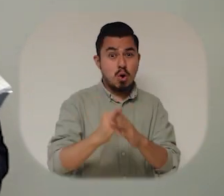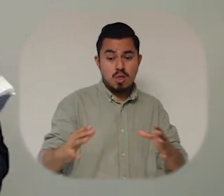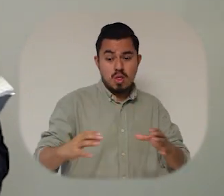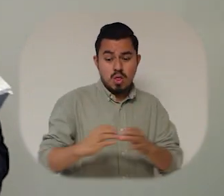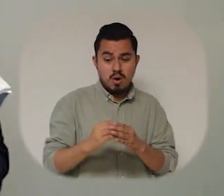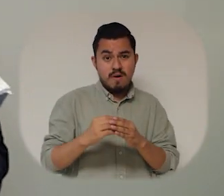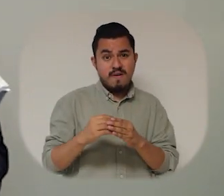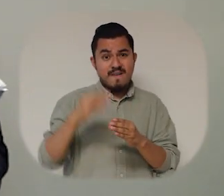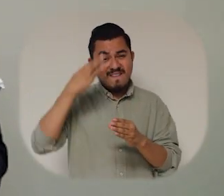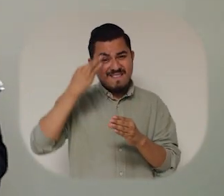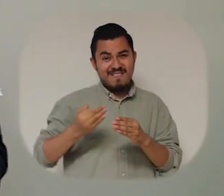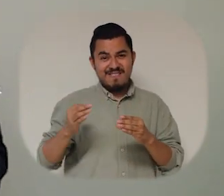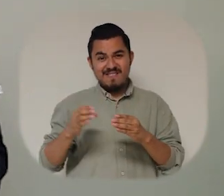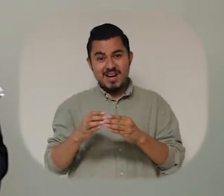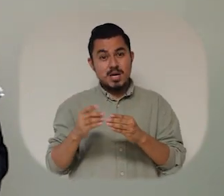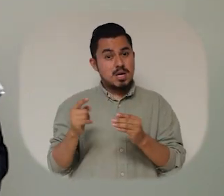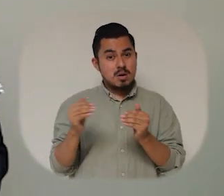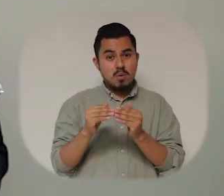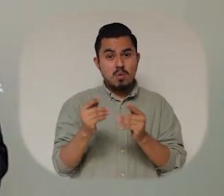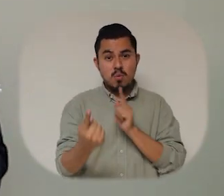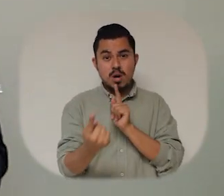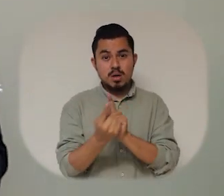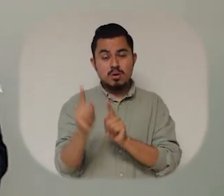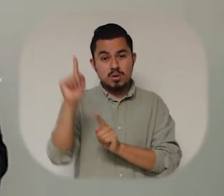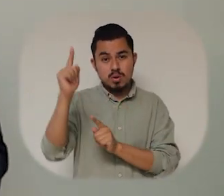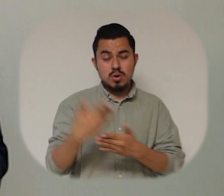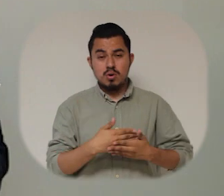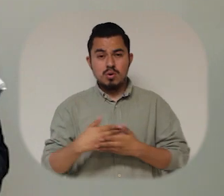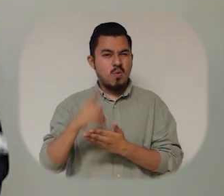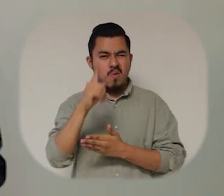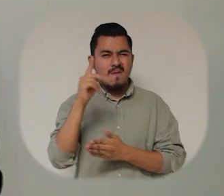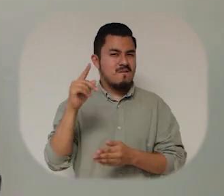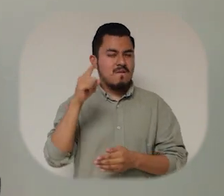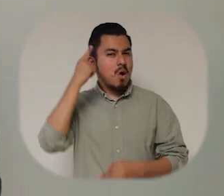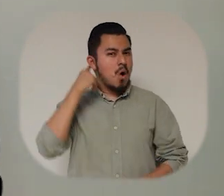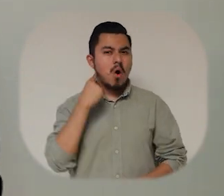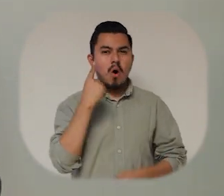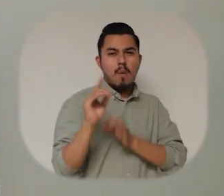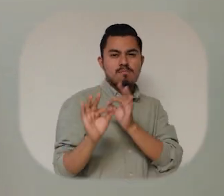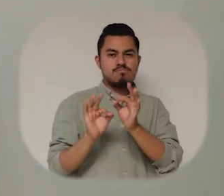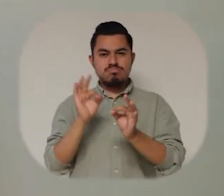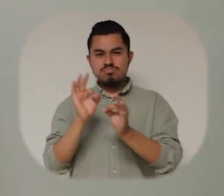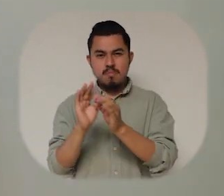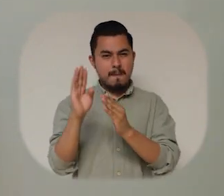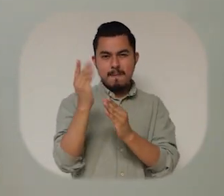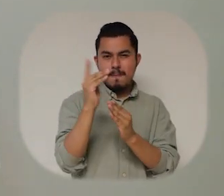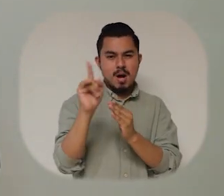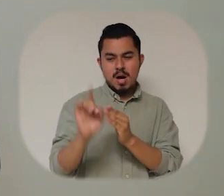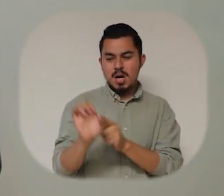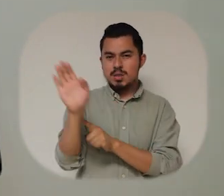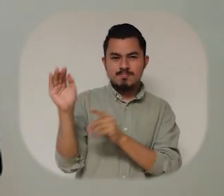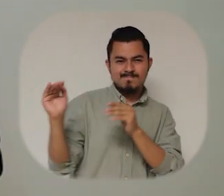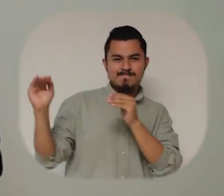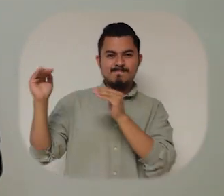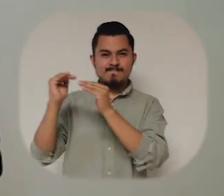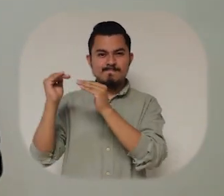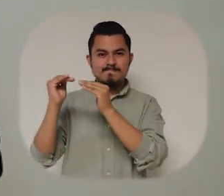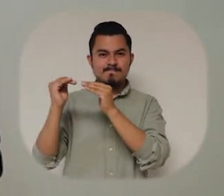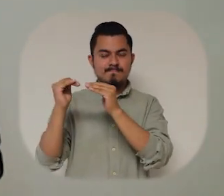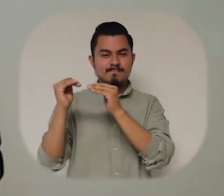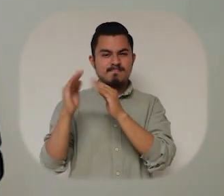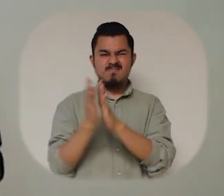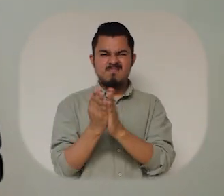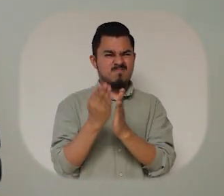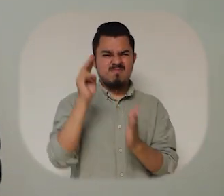del conocimiento del Hijo de Dios, a un varón perfecto, a la medida de la estatura de la plenitud de Cristo. Es